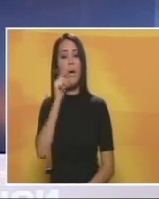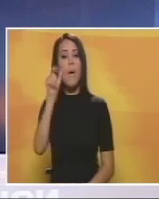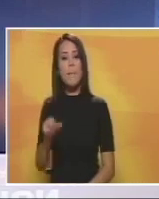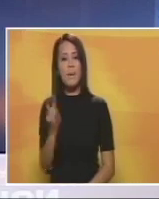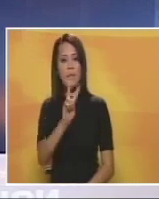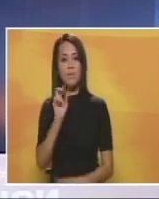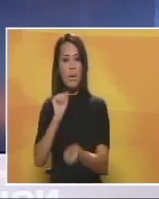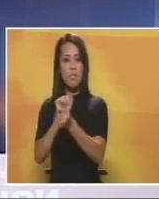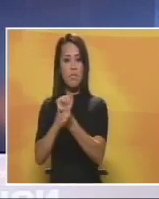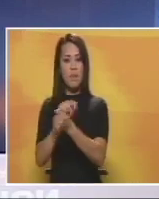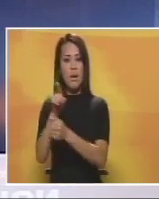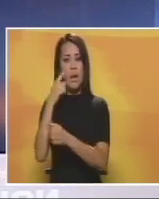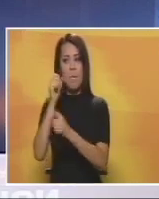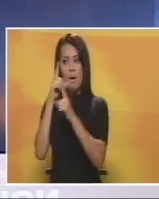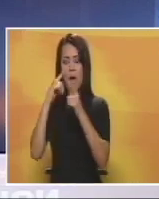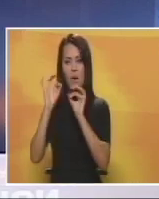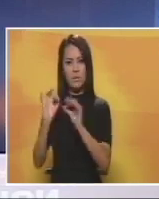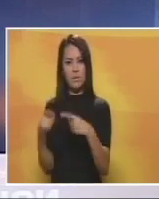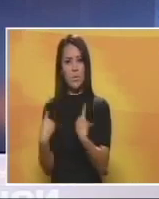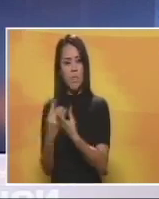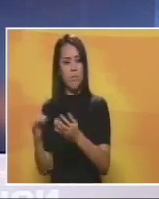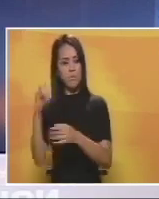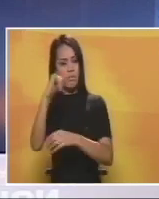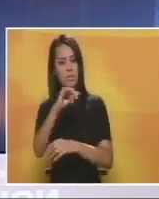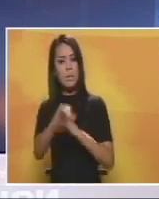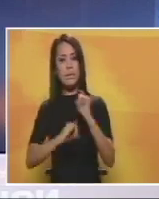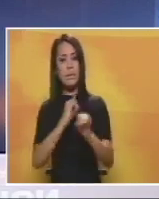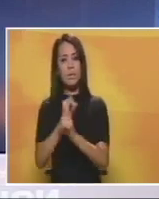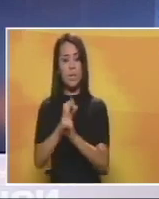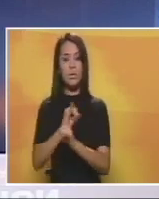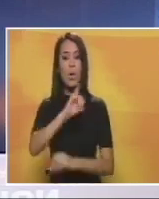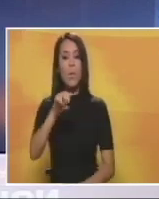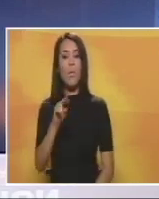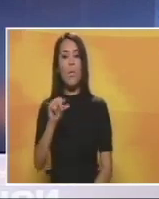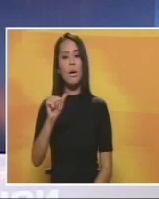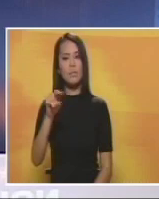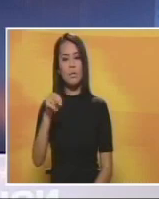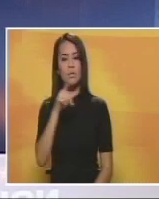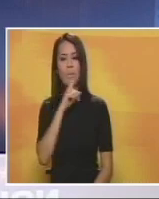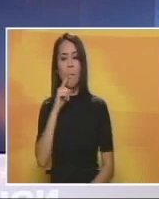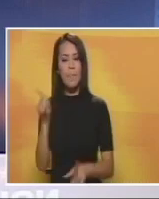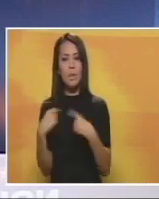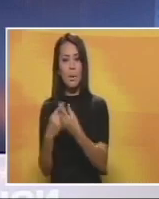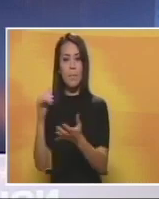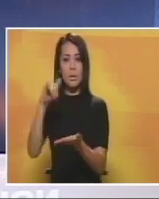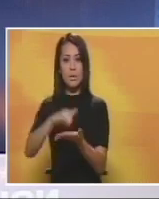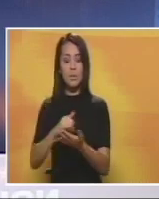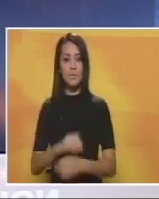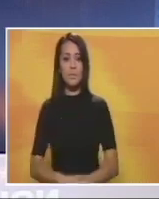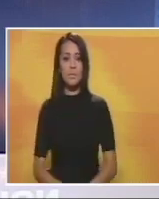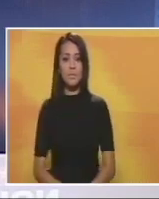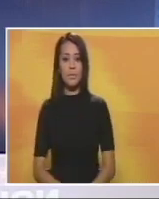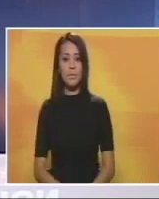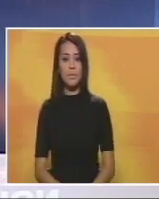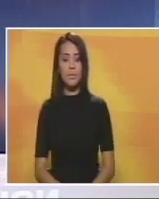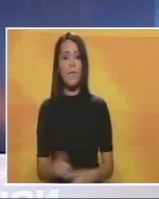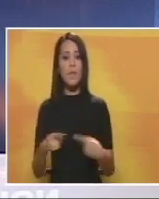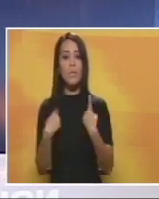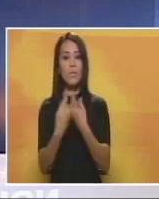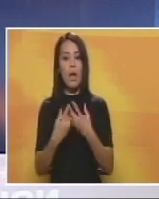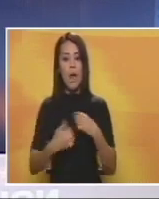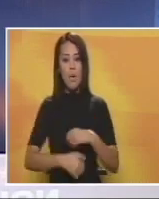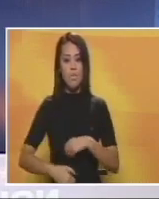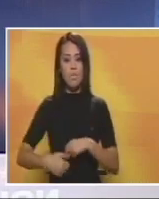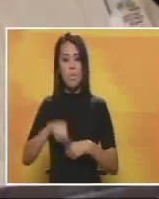fue detenido luego de ser sorprendido en el Aeropuerto Internacional Juan Santamaría con más de 100 cápsulas de estupefacientes dentro de su